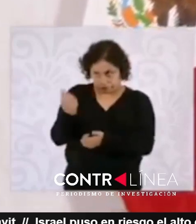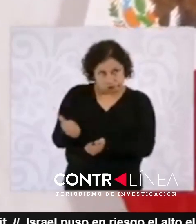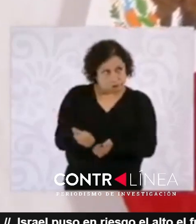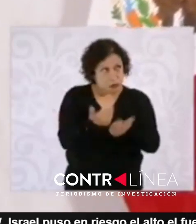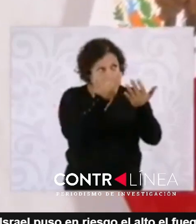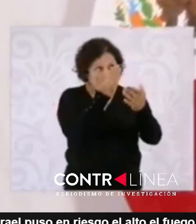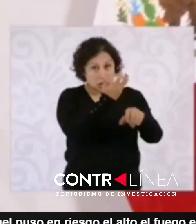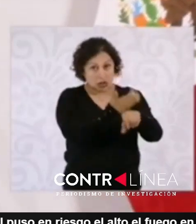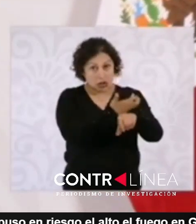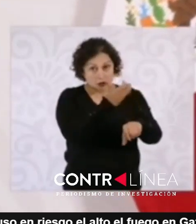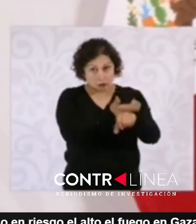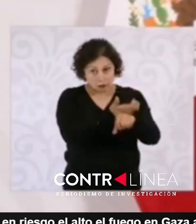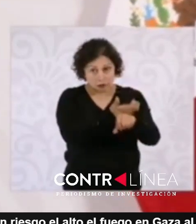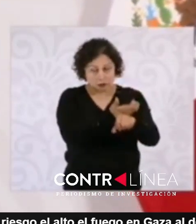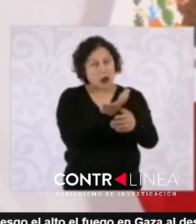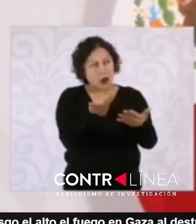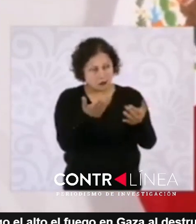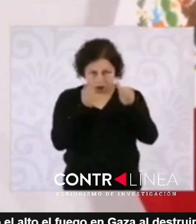solamente de fentanilo.